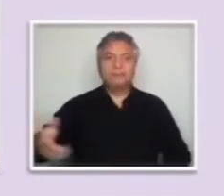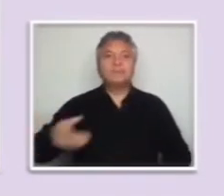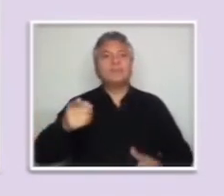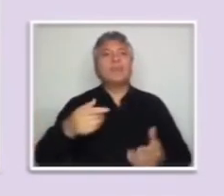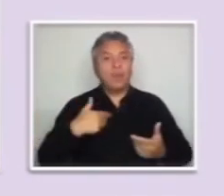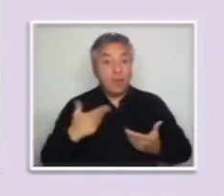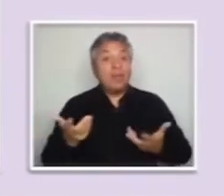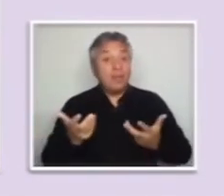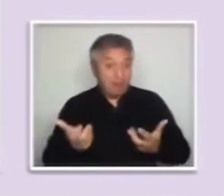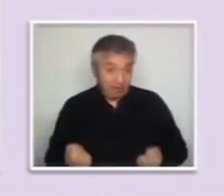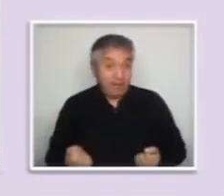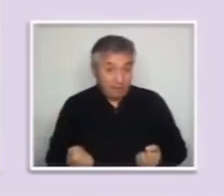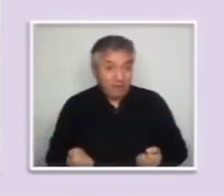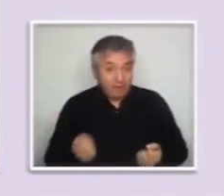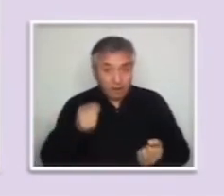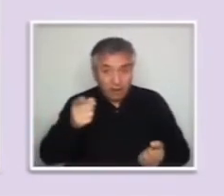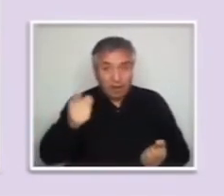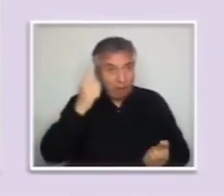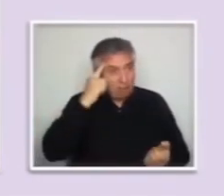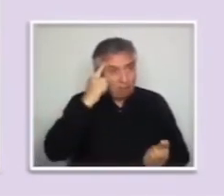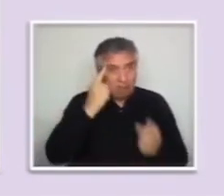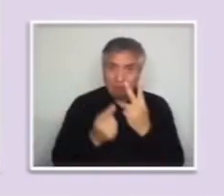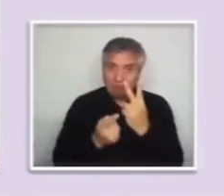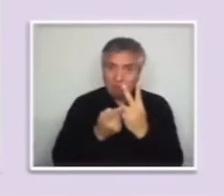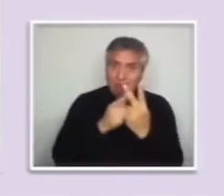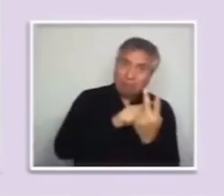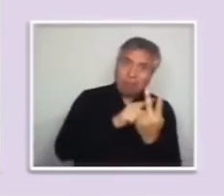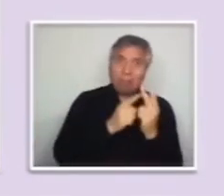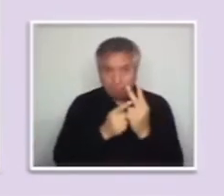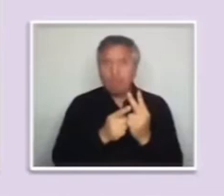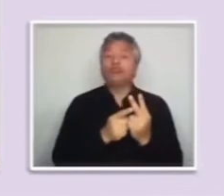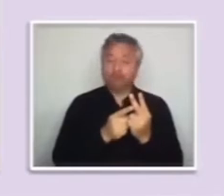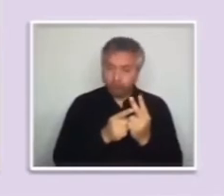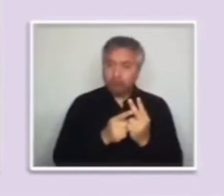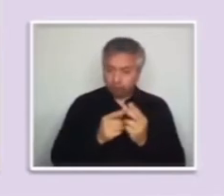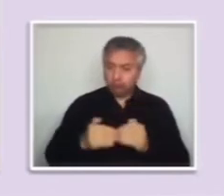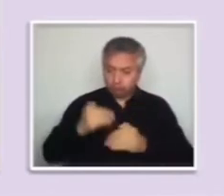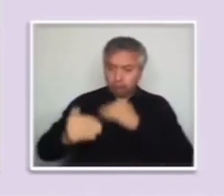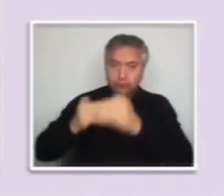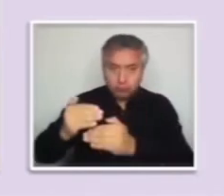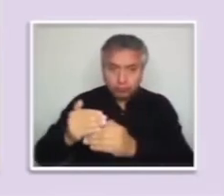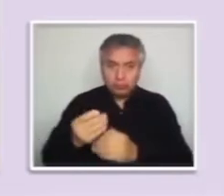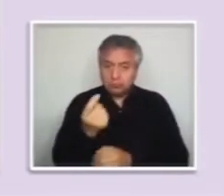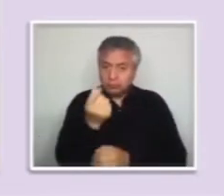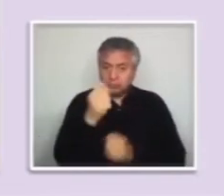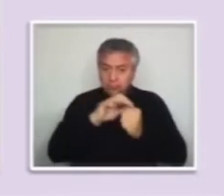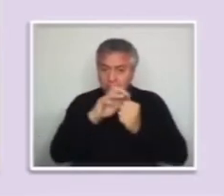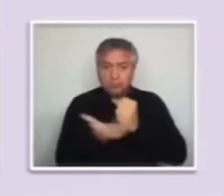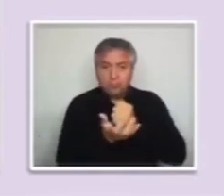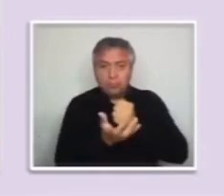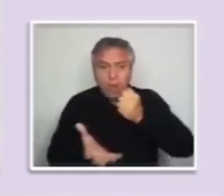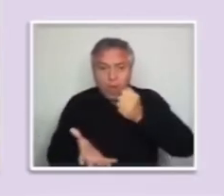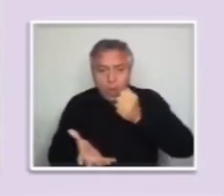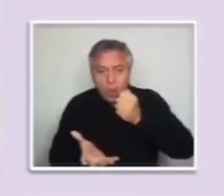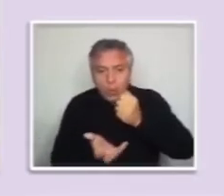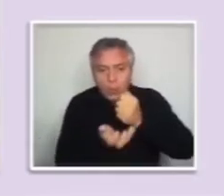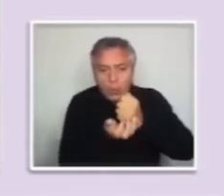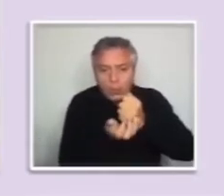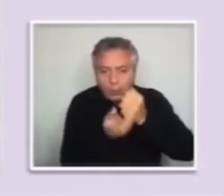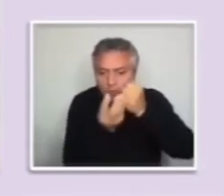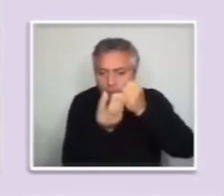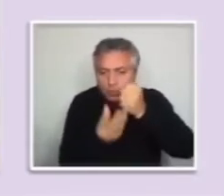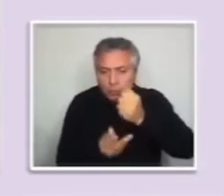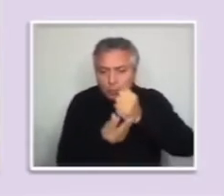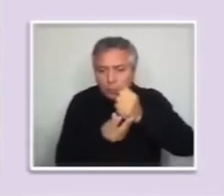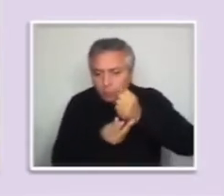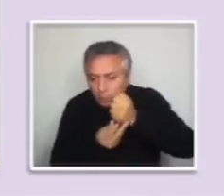que sí hay avances, sí hay presupuestos muy pequeñitos, porque hay que mirarlos con lupa, muchas veces los